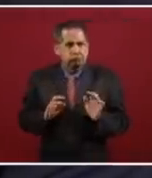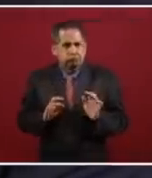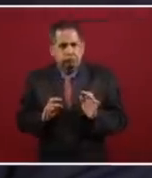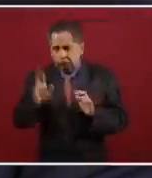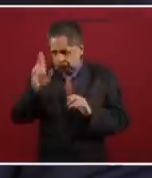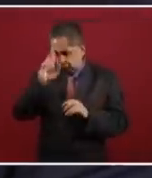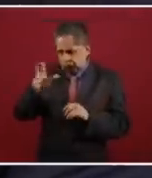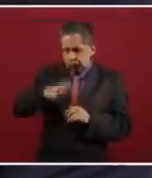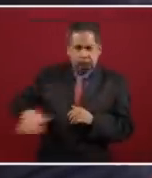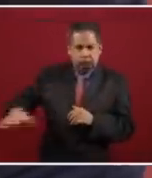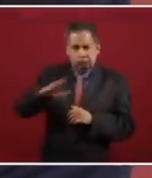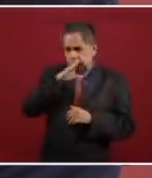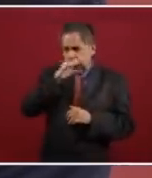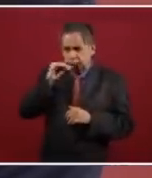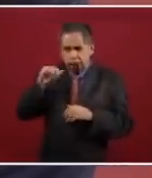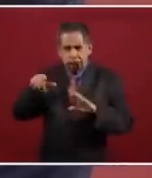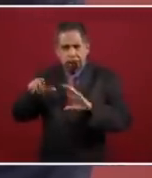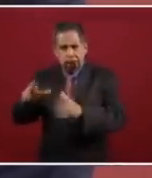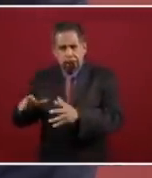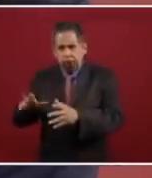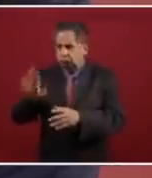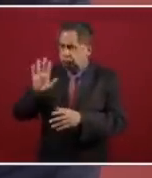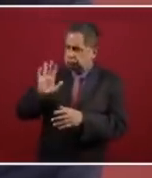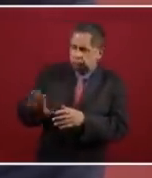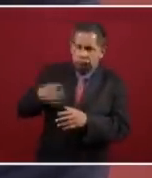al pueblo cubano, a su